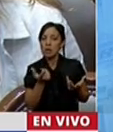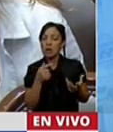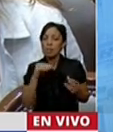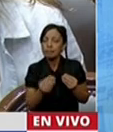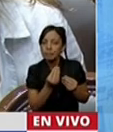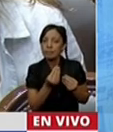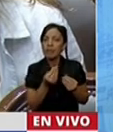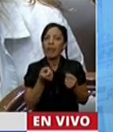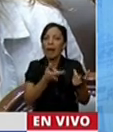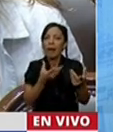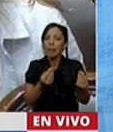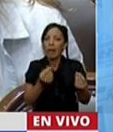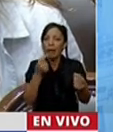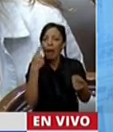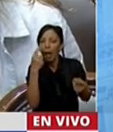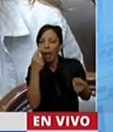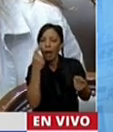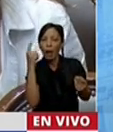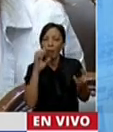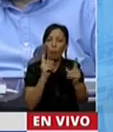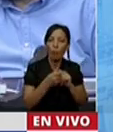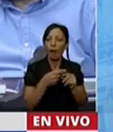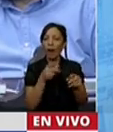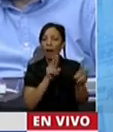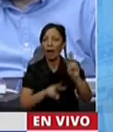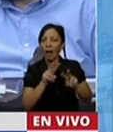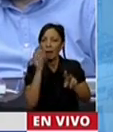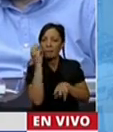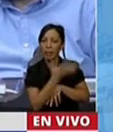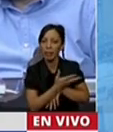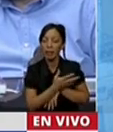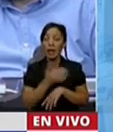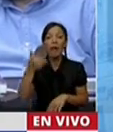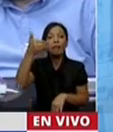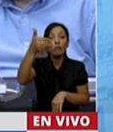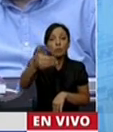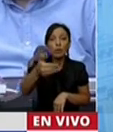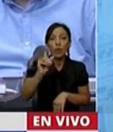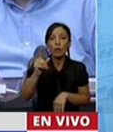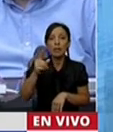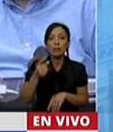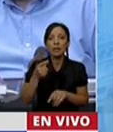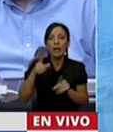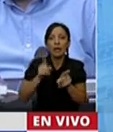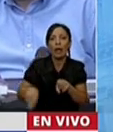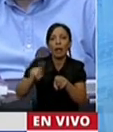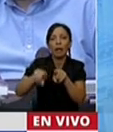a las mujeres tienen alguna aproximación a esta hora más allá de hablar de suerte digo echada